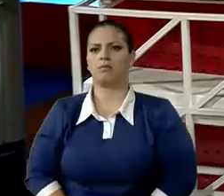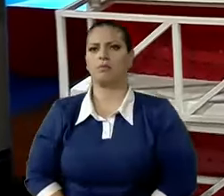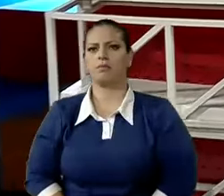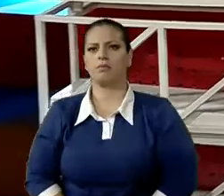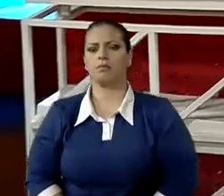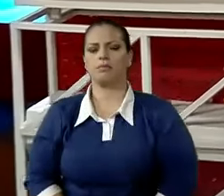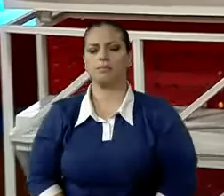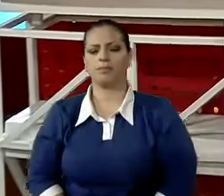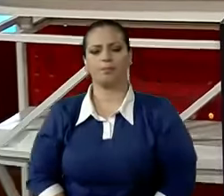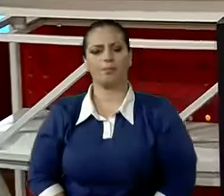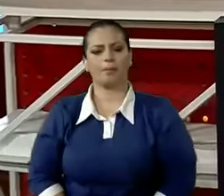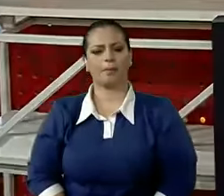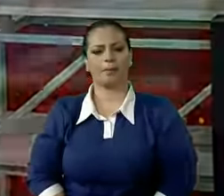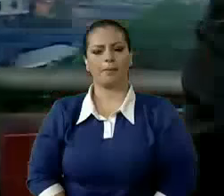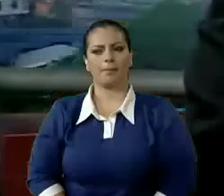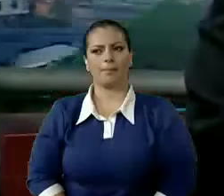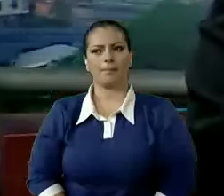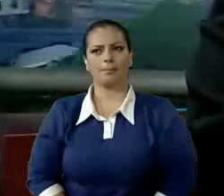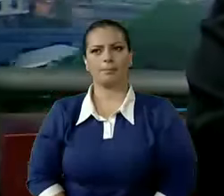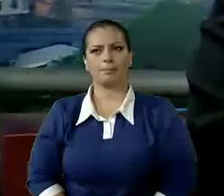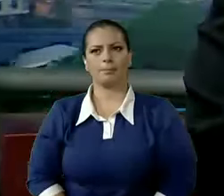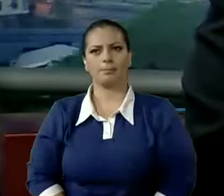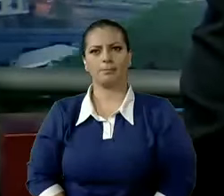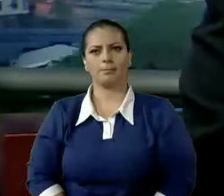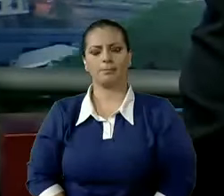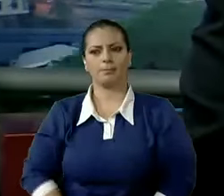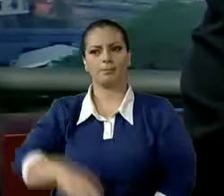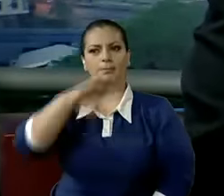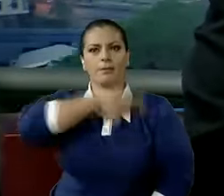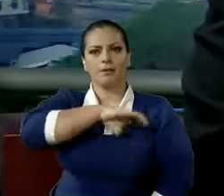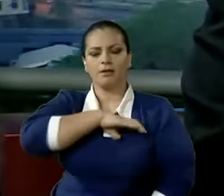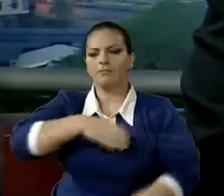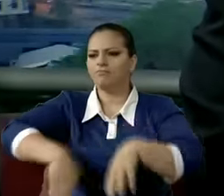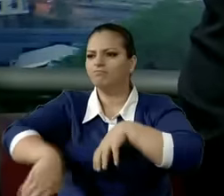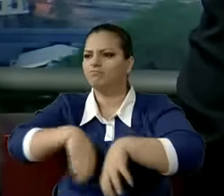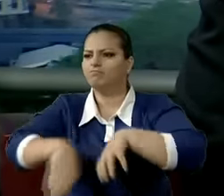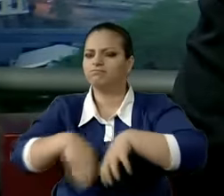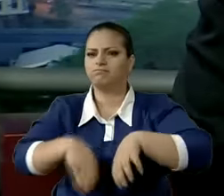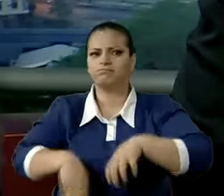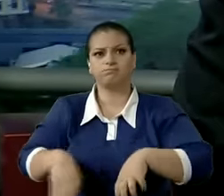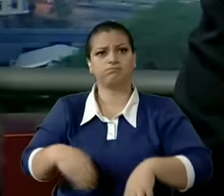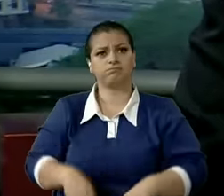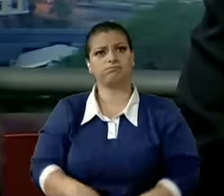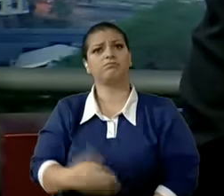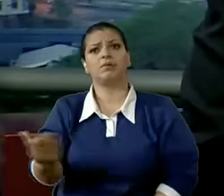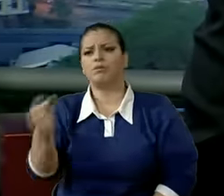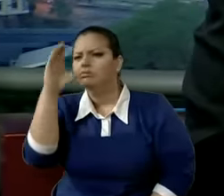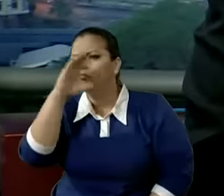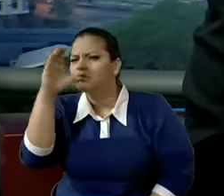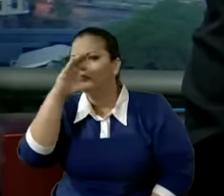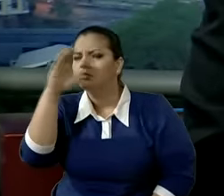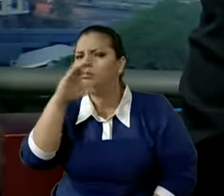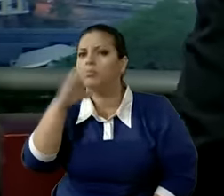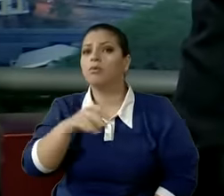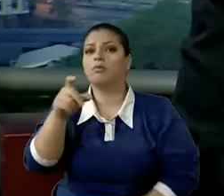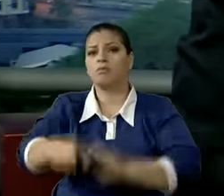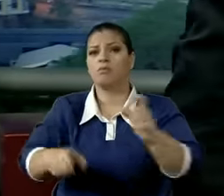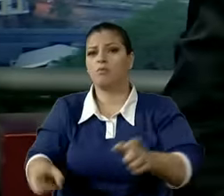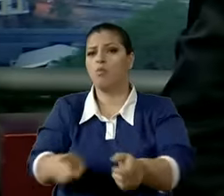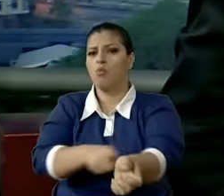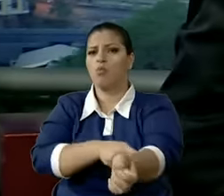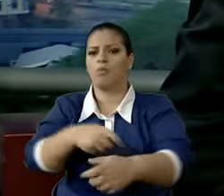La Policía Nacional trabaja en la reducción de los robos de motocicletas, que mantiene alarmados a los conductores del Cantón El Triunfo en la provincia